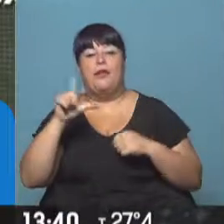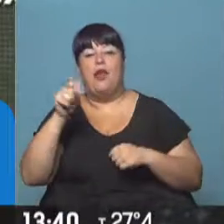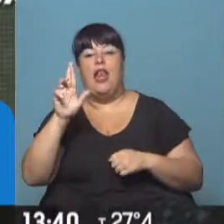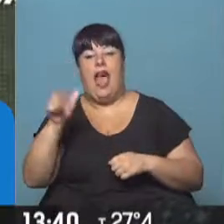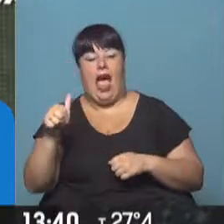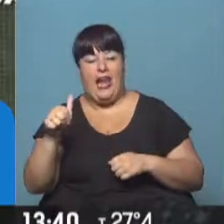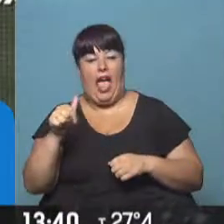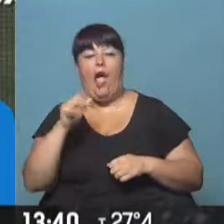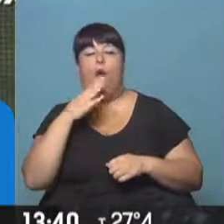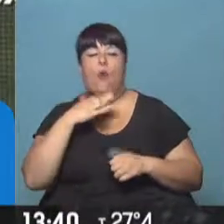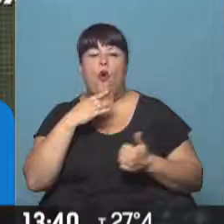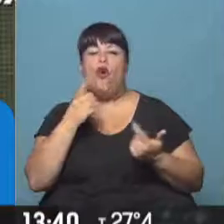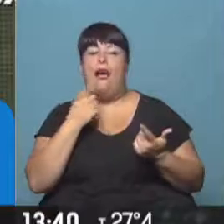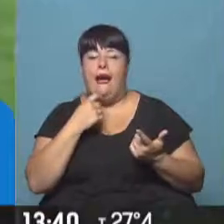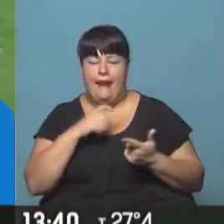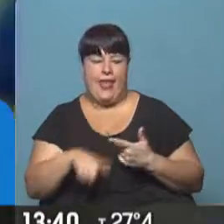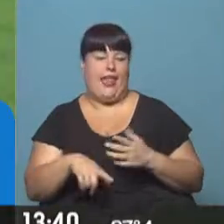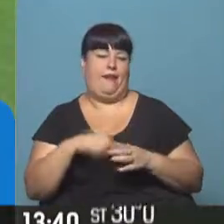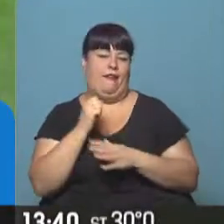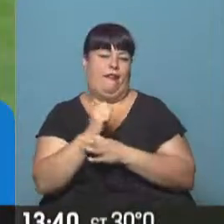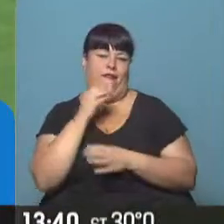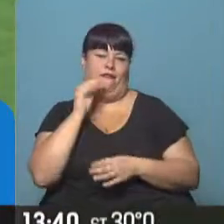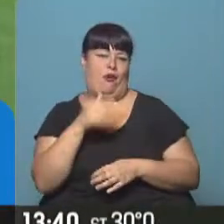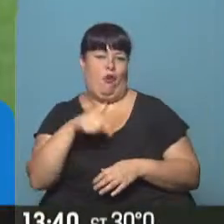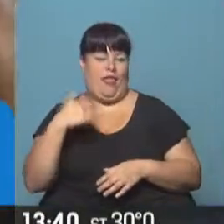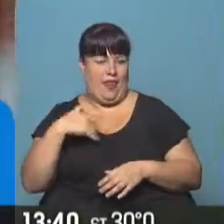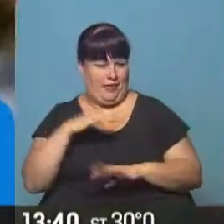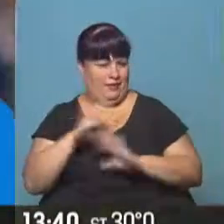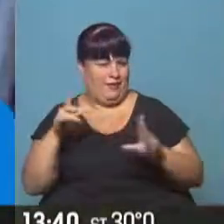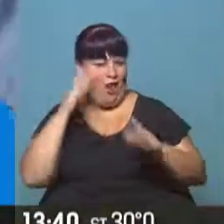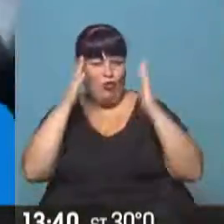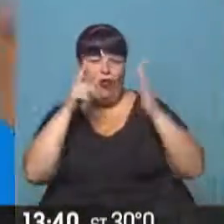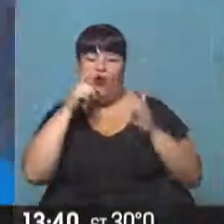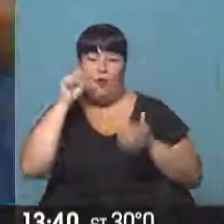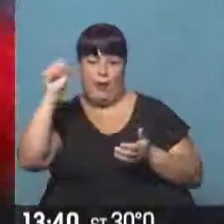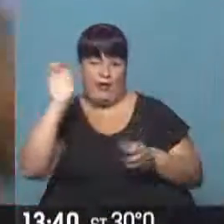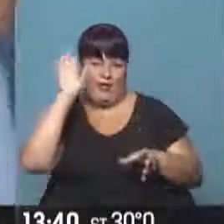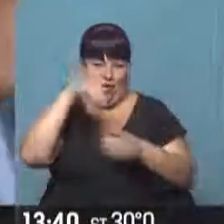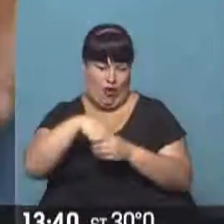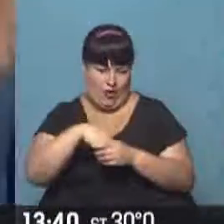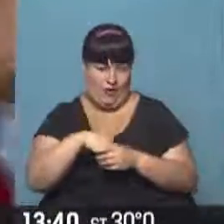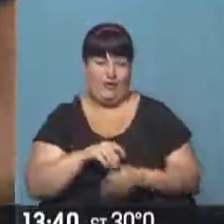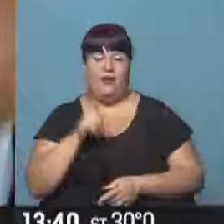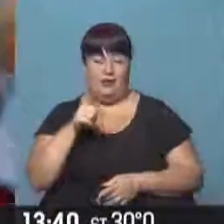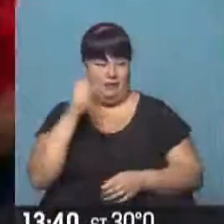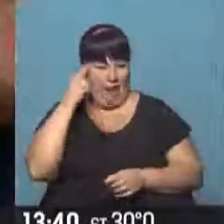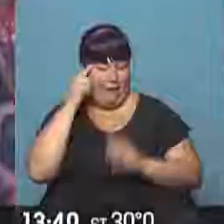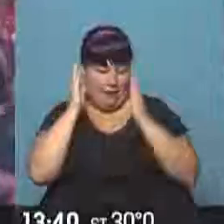Lara. Boca, River, los grandes de nuestro país ya tienen el sueño de la Copa Libertadores de América en su cabeza.